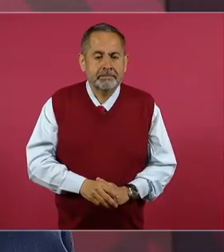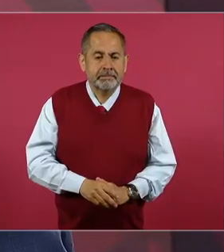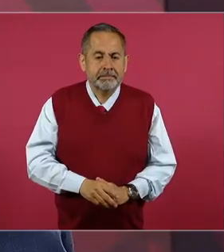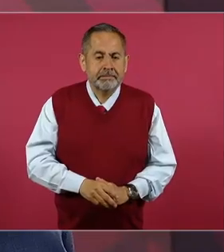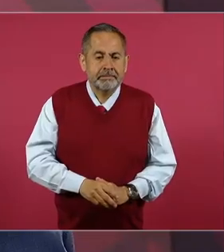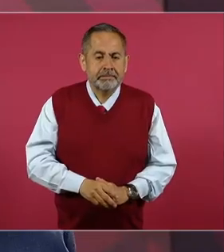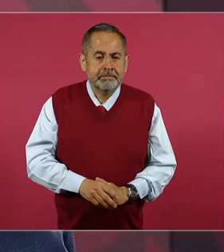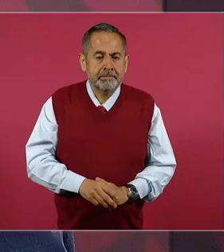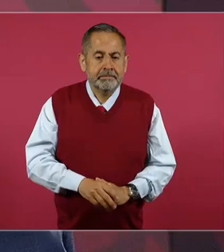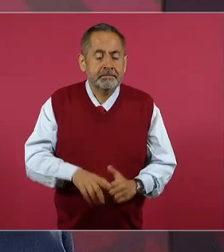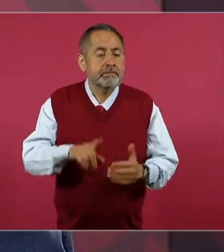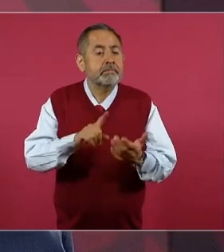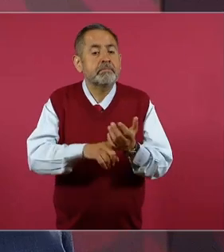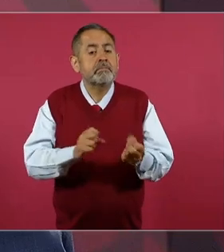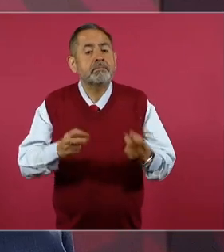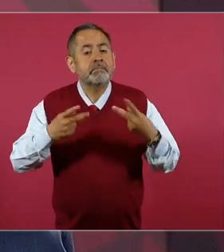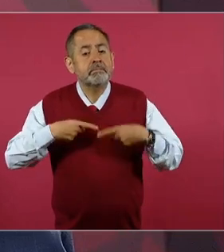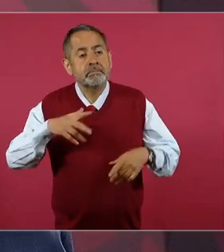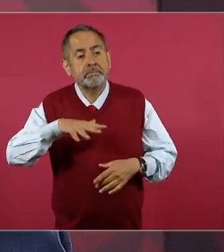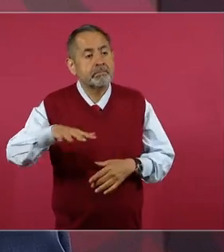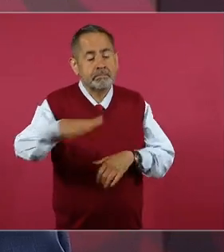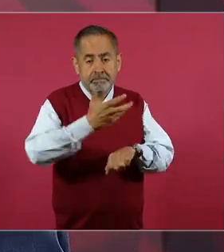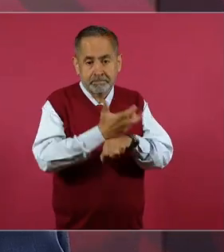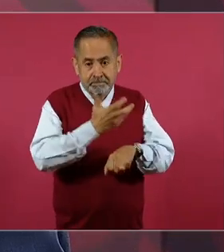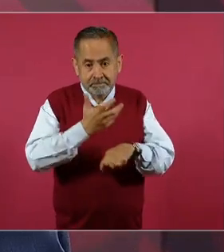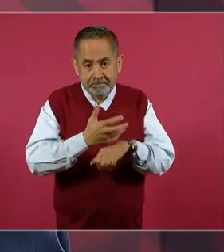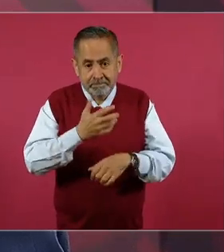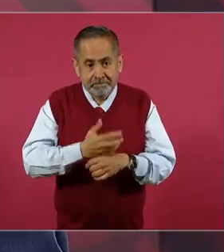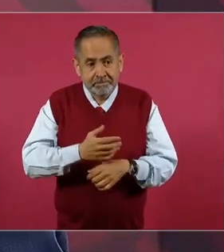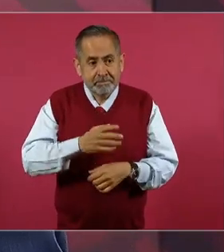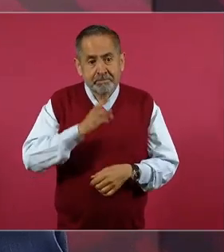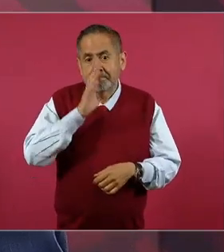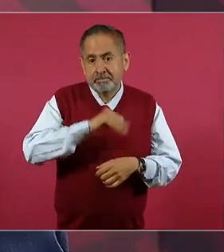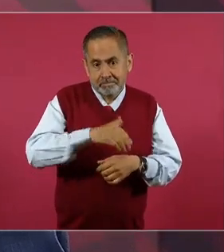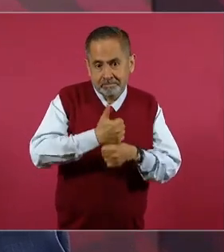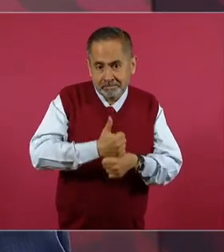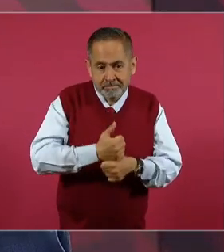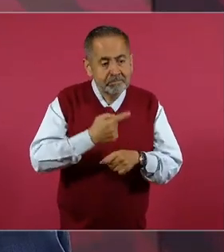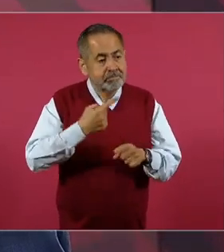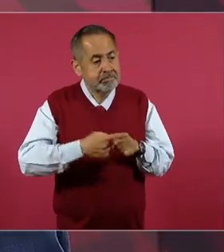pueblo de Estados Unidos, al gobierno de Estados Unidos,